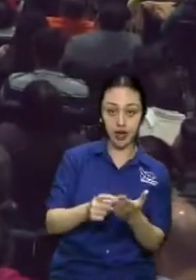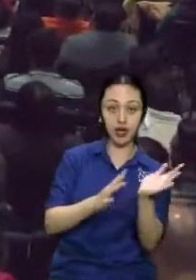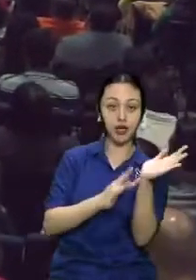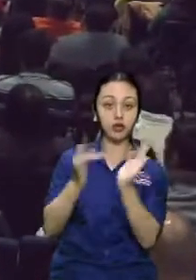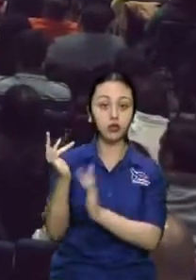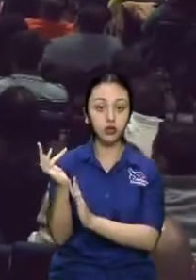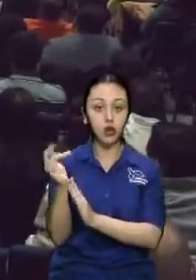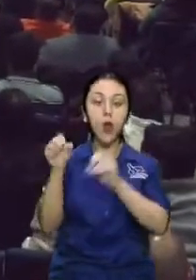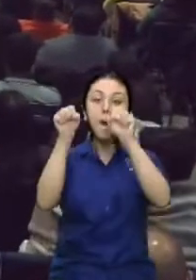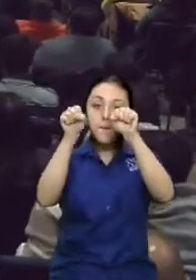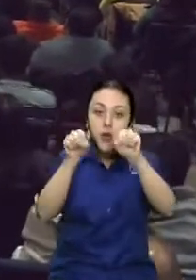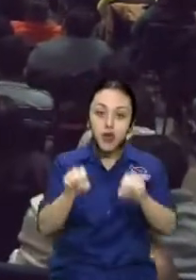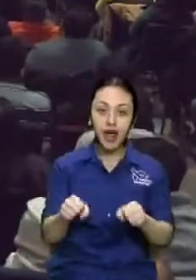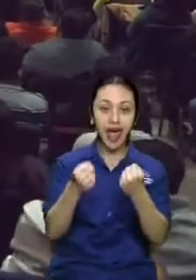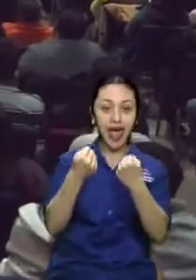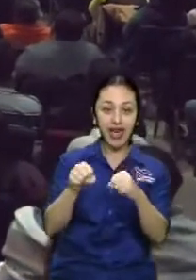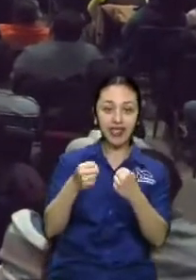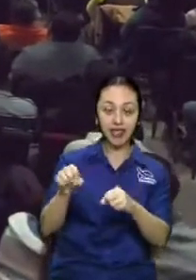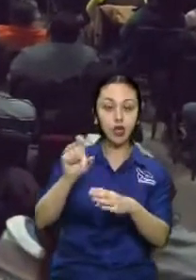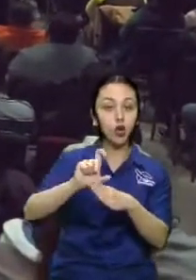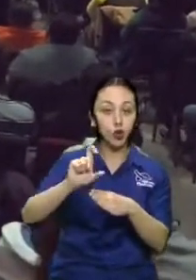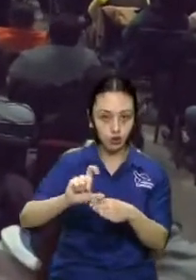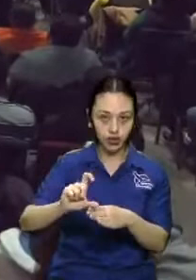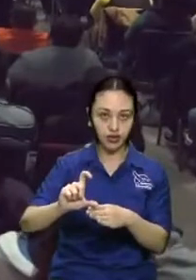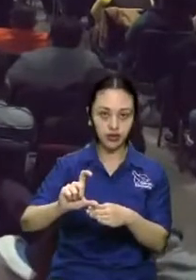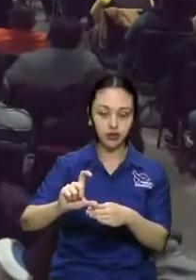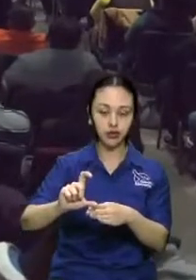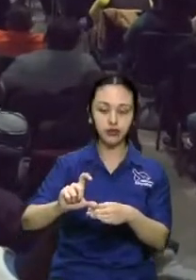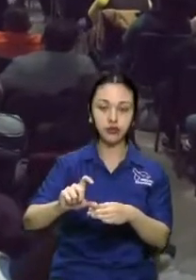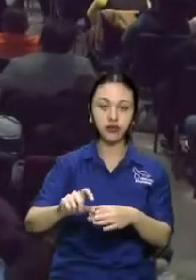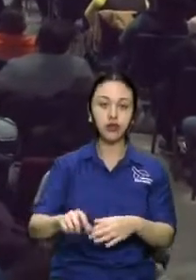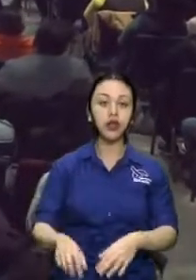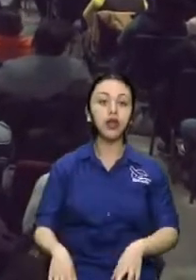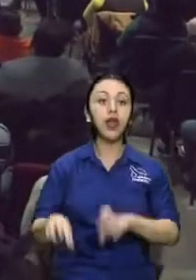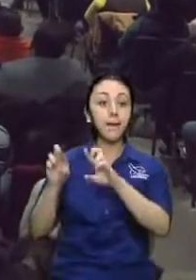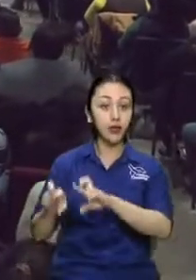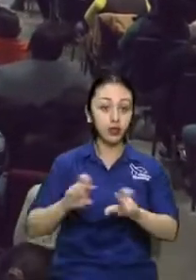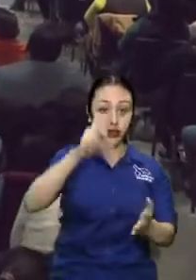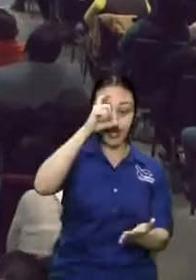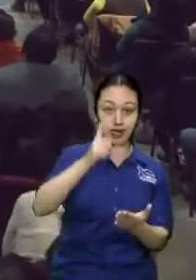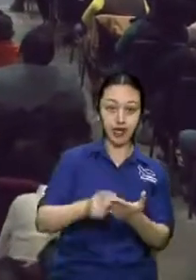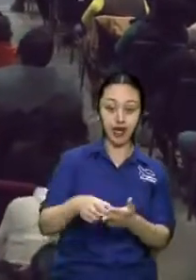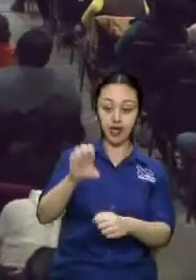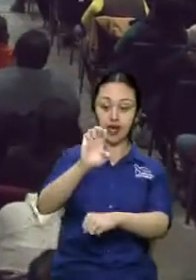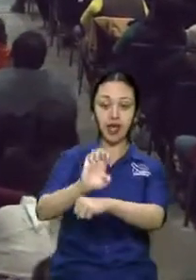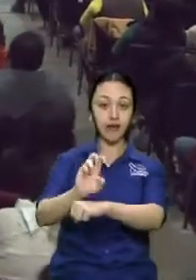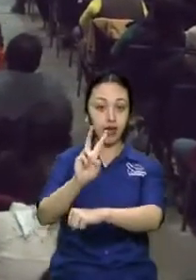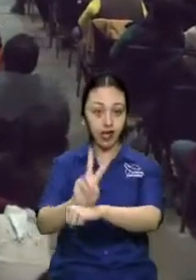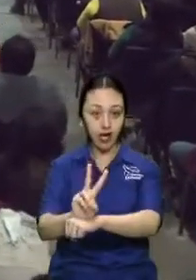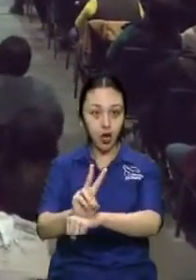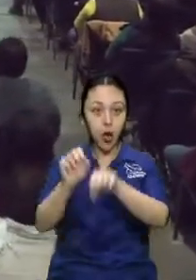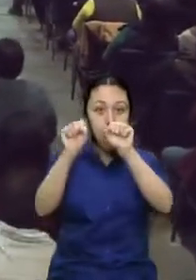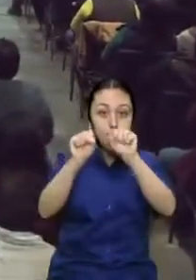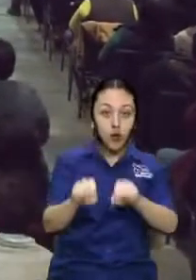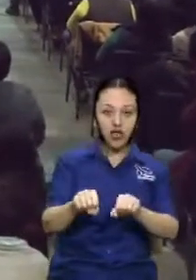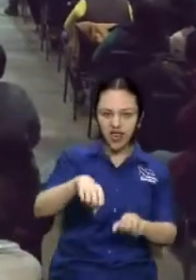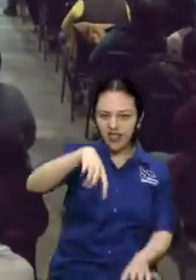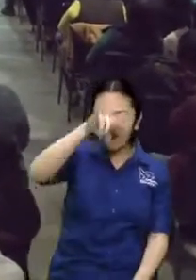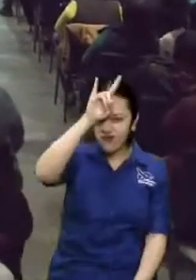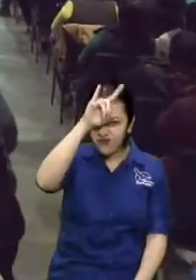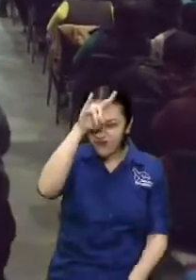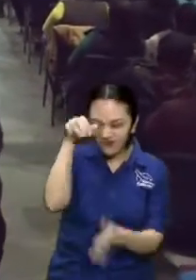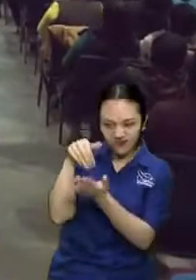esto. El que cree en el Evangelio va a echar fuera demonios. Estas señales seguirán a los que creyeren.